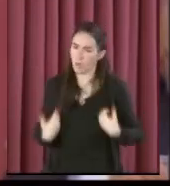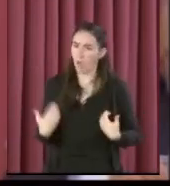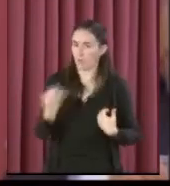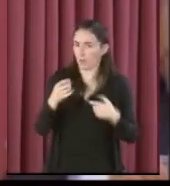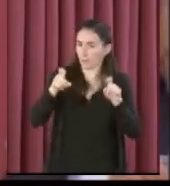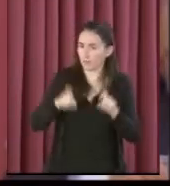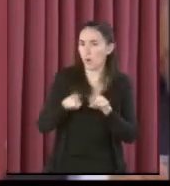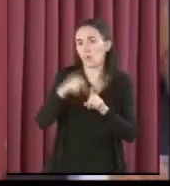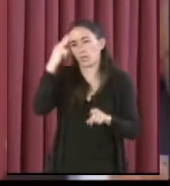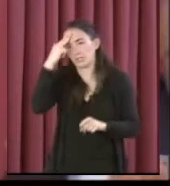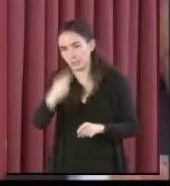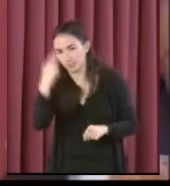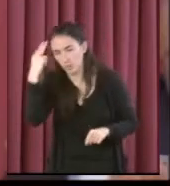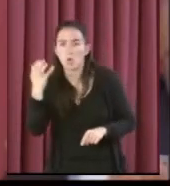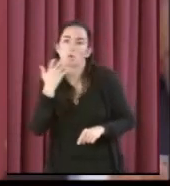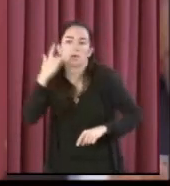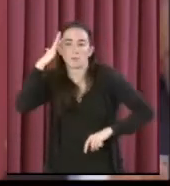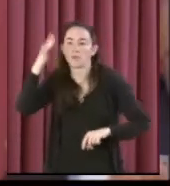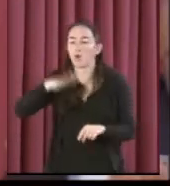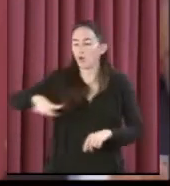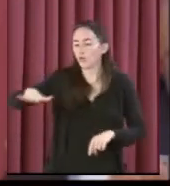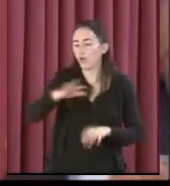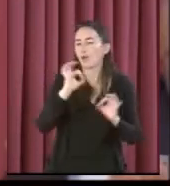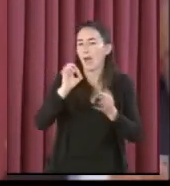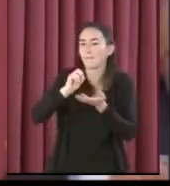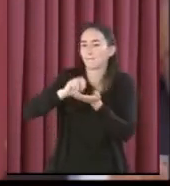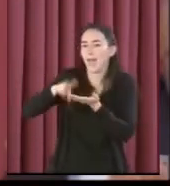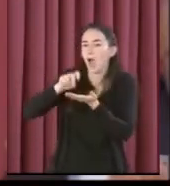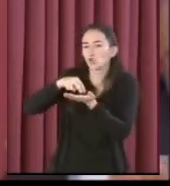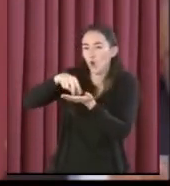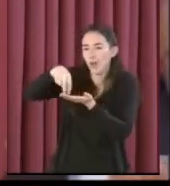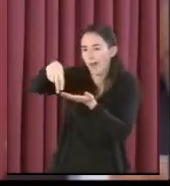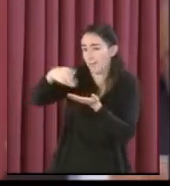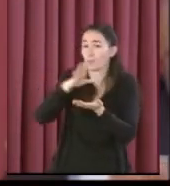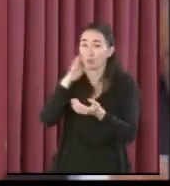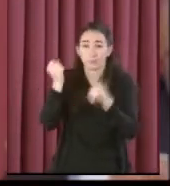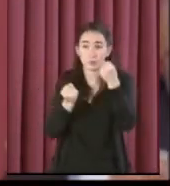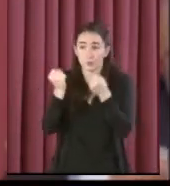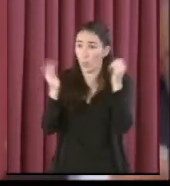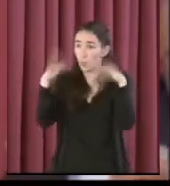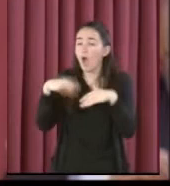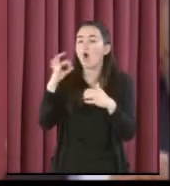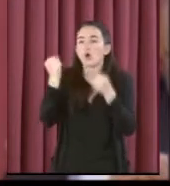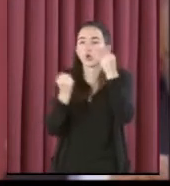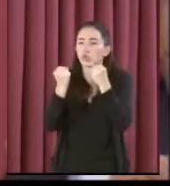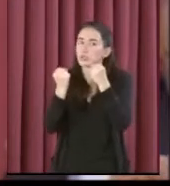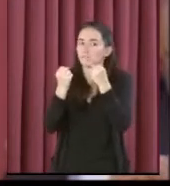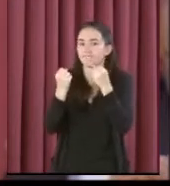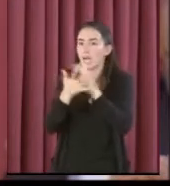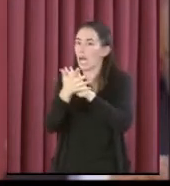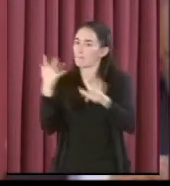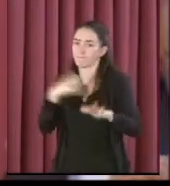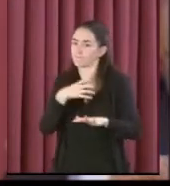Me refiero a zonas donde los peatones son los protagonistas, donde la velocidad de los vehículos se limita a 30 kilómetros por